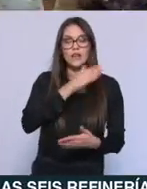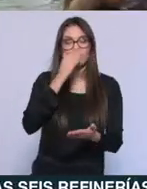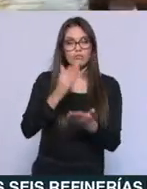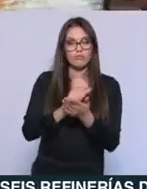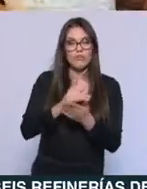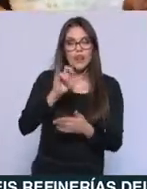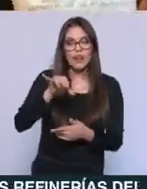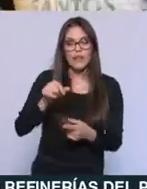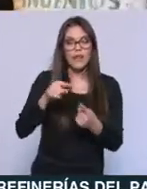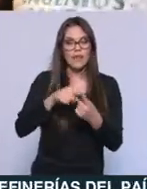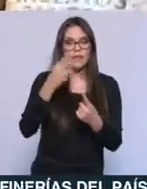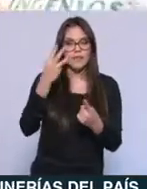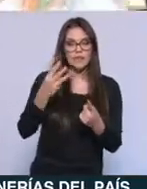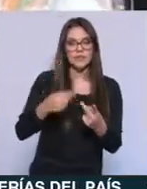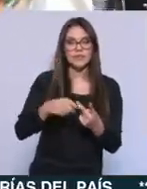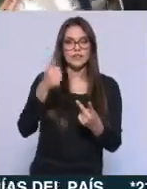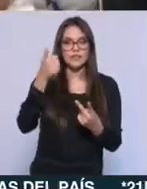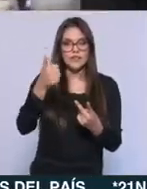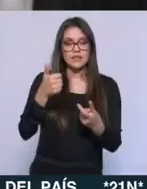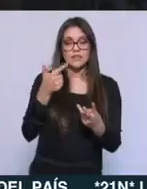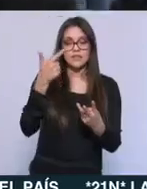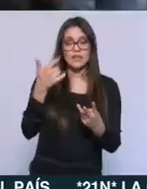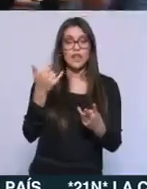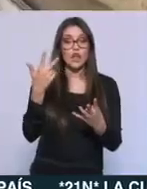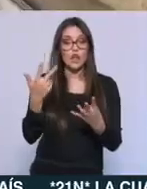6, 7 y 8 fue un asunto de